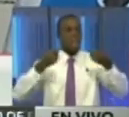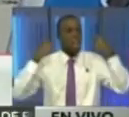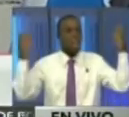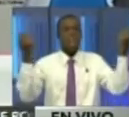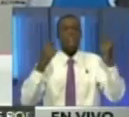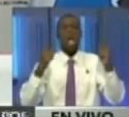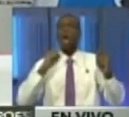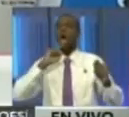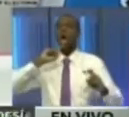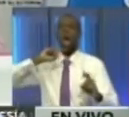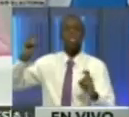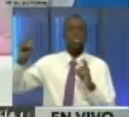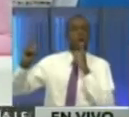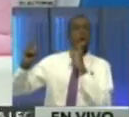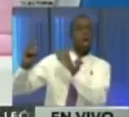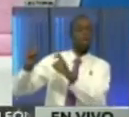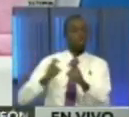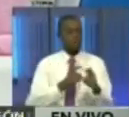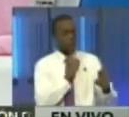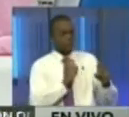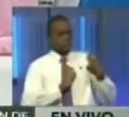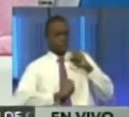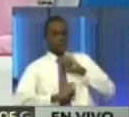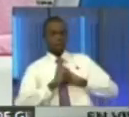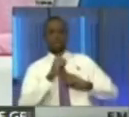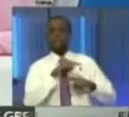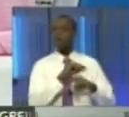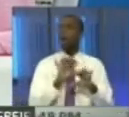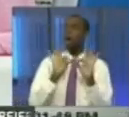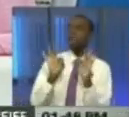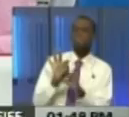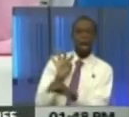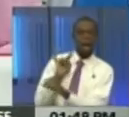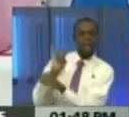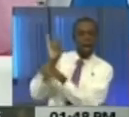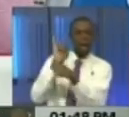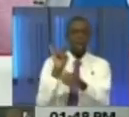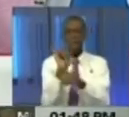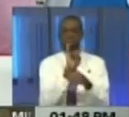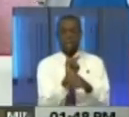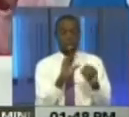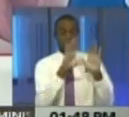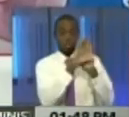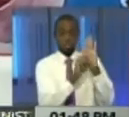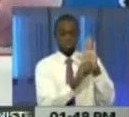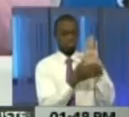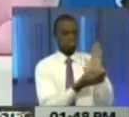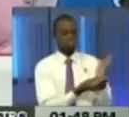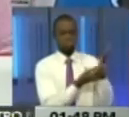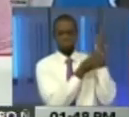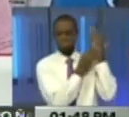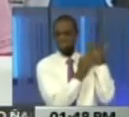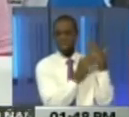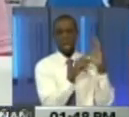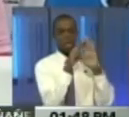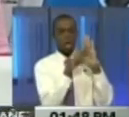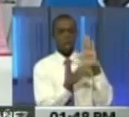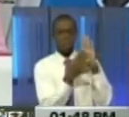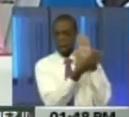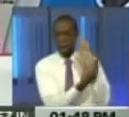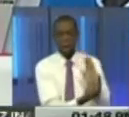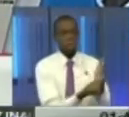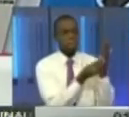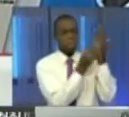de odio, son engaños y ocultamientos de la norma para hacer creer, sin necesidad